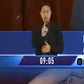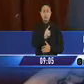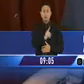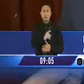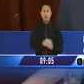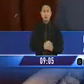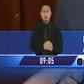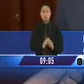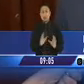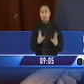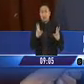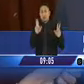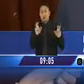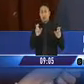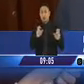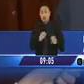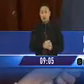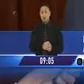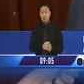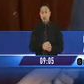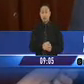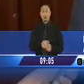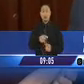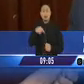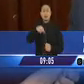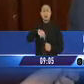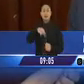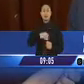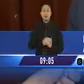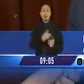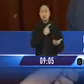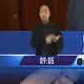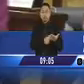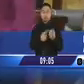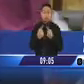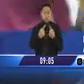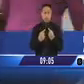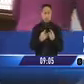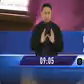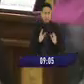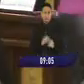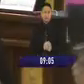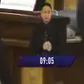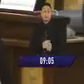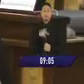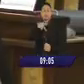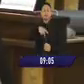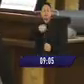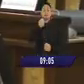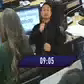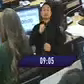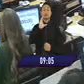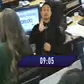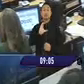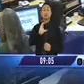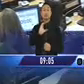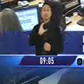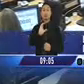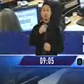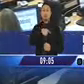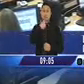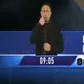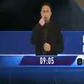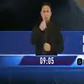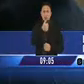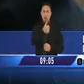que En definitiva no permita un un análisis y un diálogo el partido social cristiano también Mira con buenos